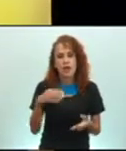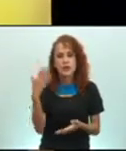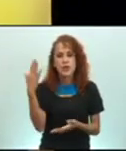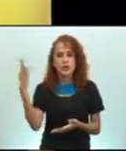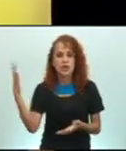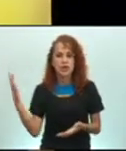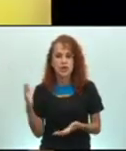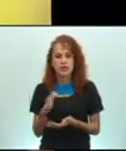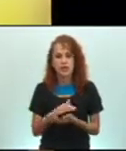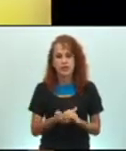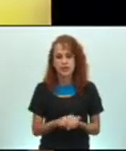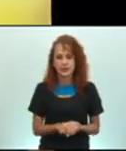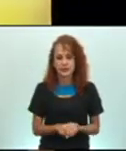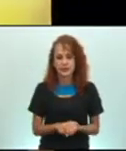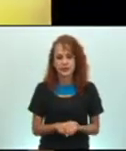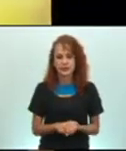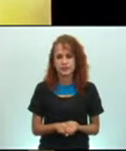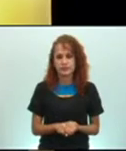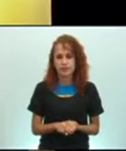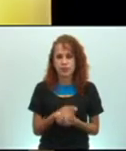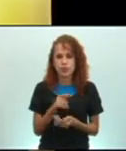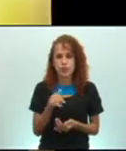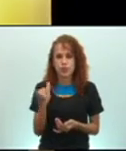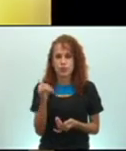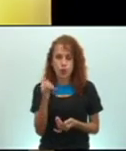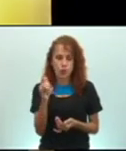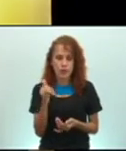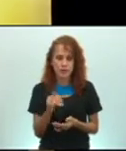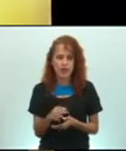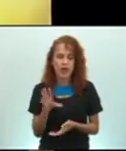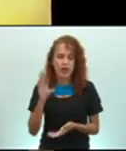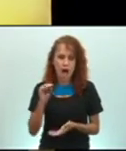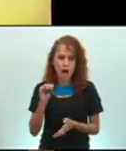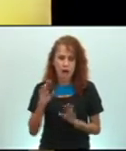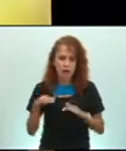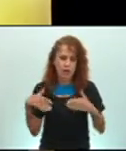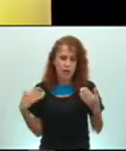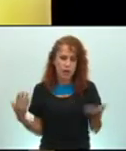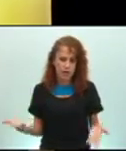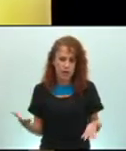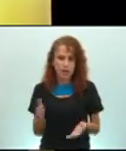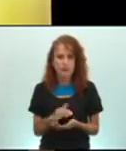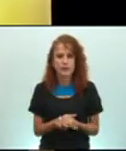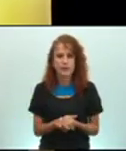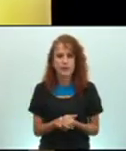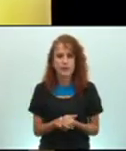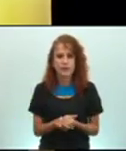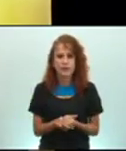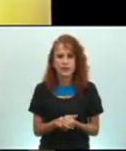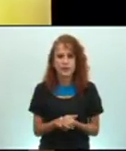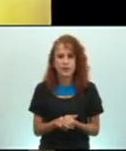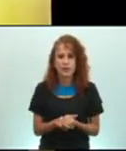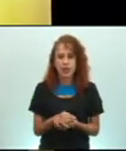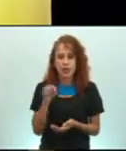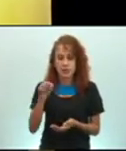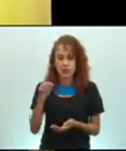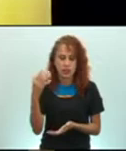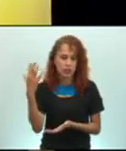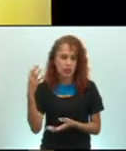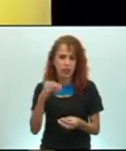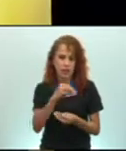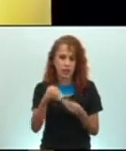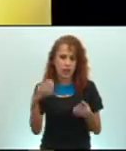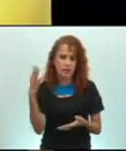Cambio Climático, el reto continúa. Y es un documental que nos va a hablar acerca de la influencia de estos